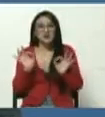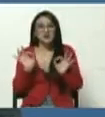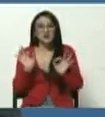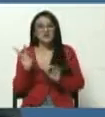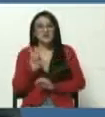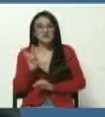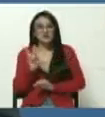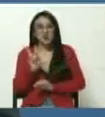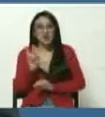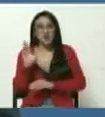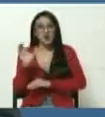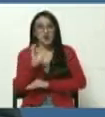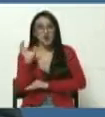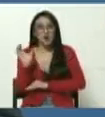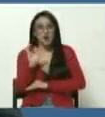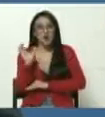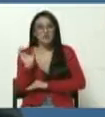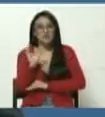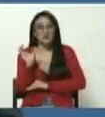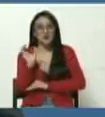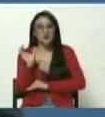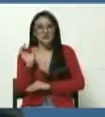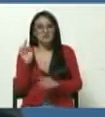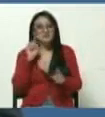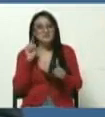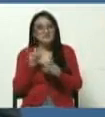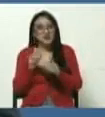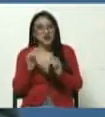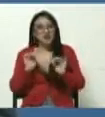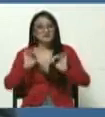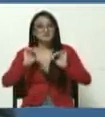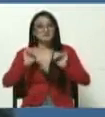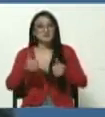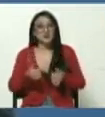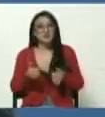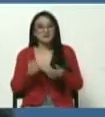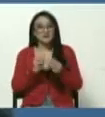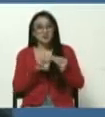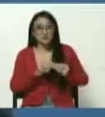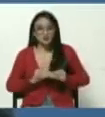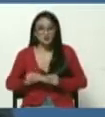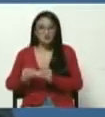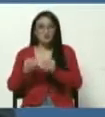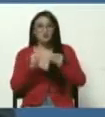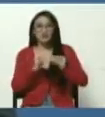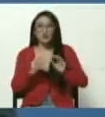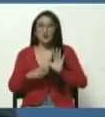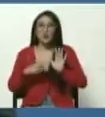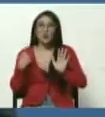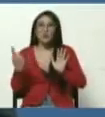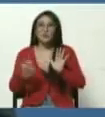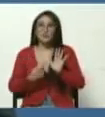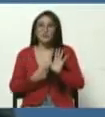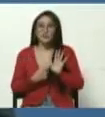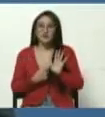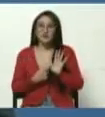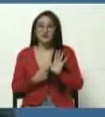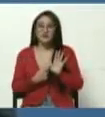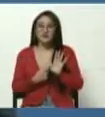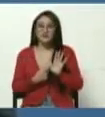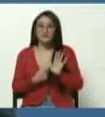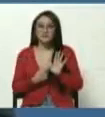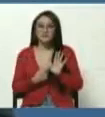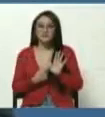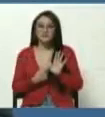venezolanos, colombianos, para iniciar la recuperación total y